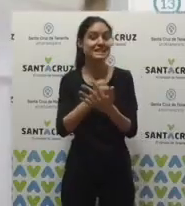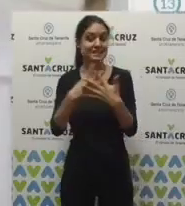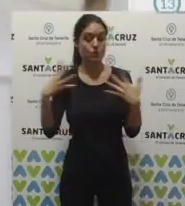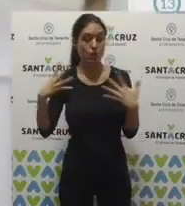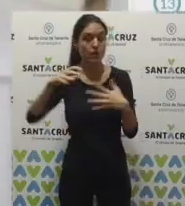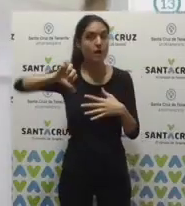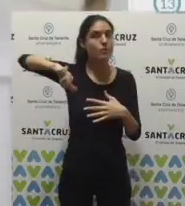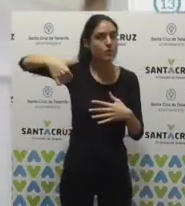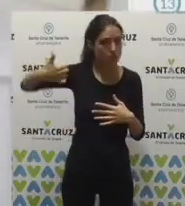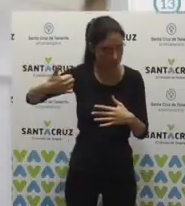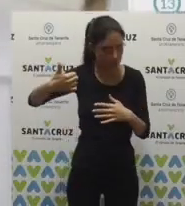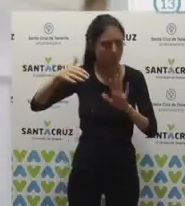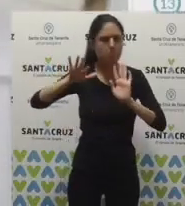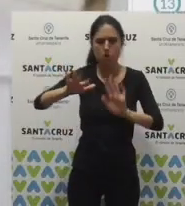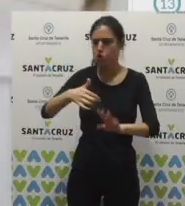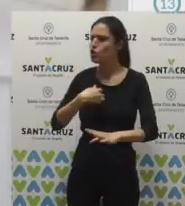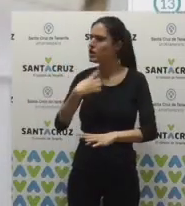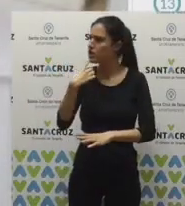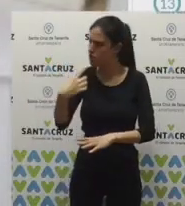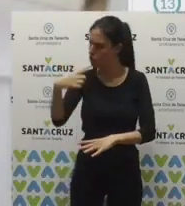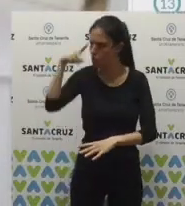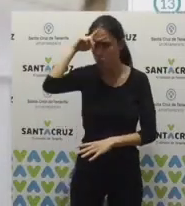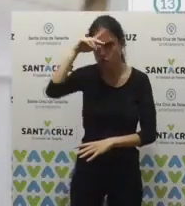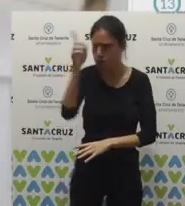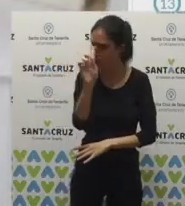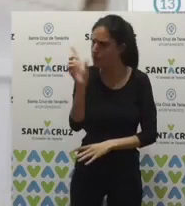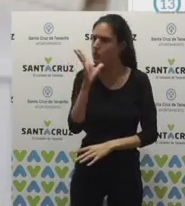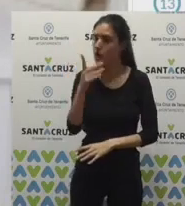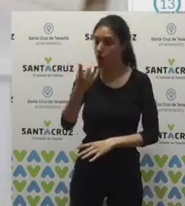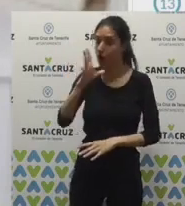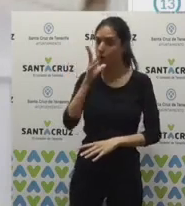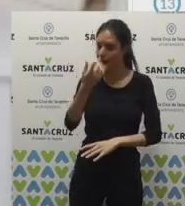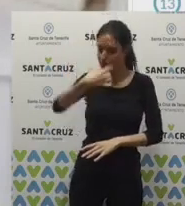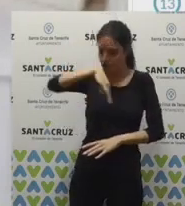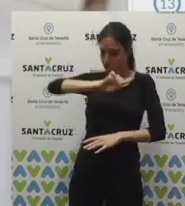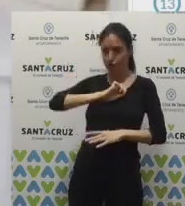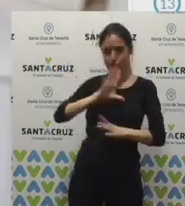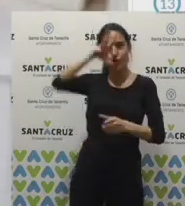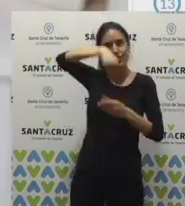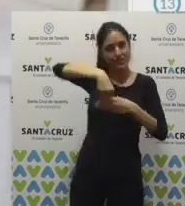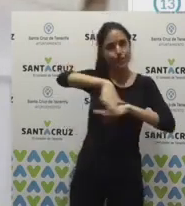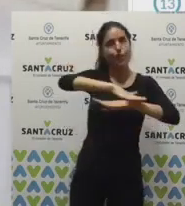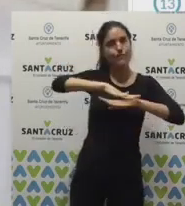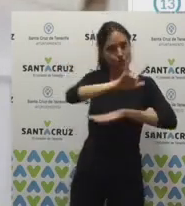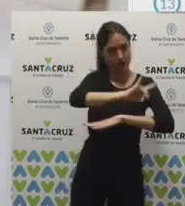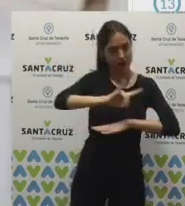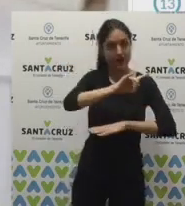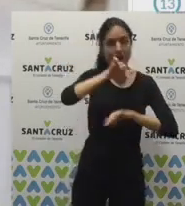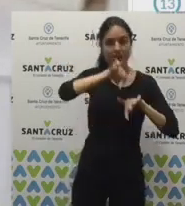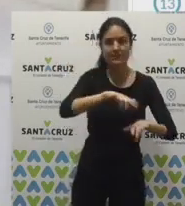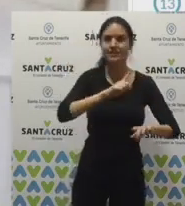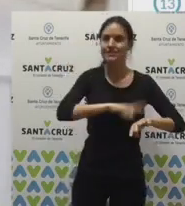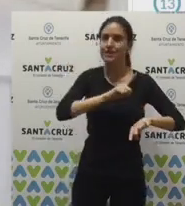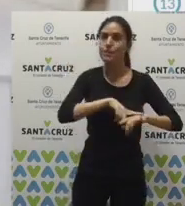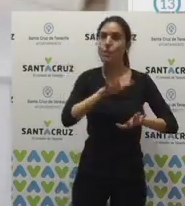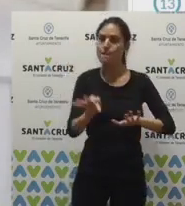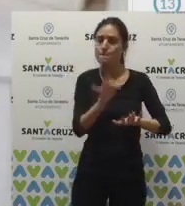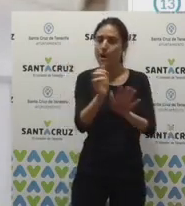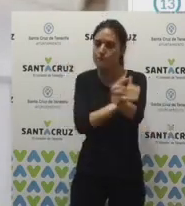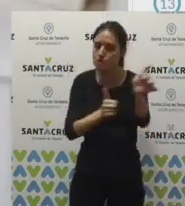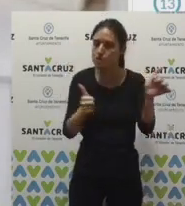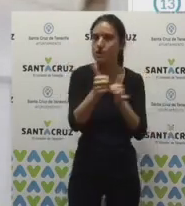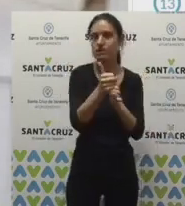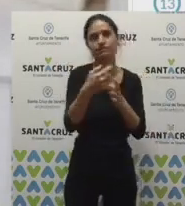preocupe y ahora estamos nosotros en el gobierno de canarias y los tiempos y las prioridades por supuesto que son otras con respecto